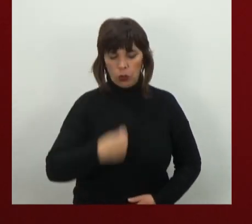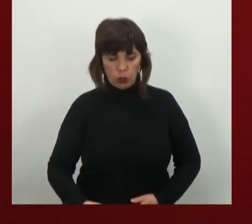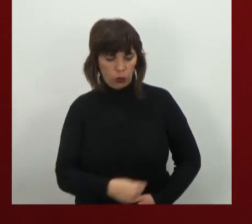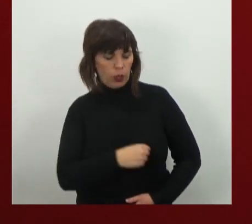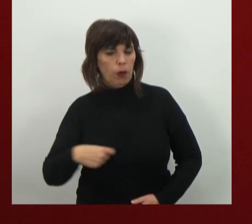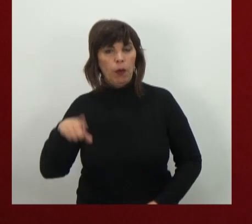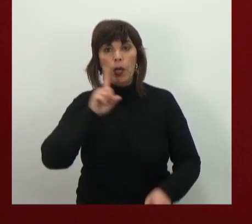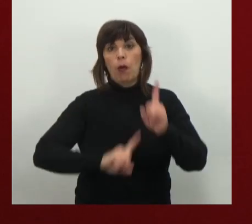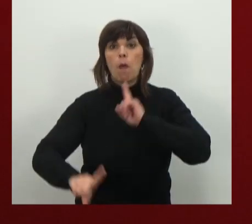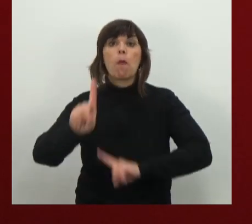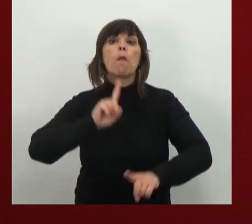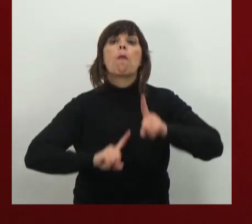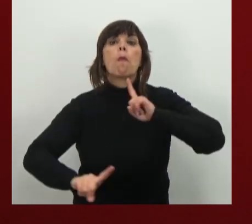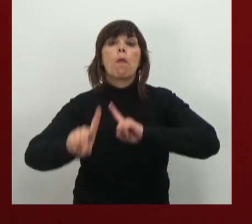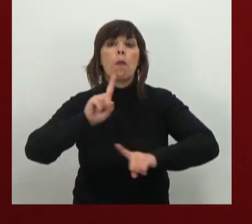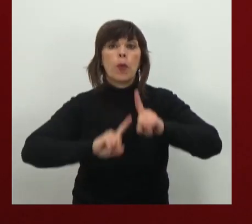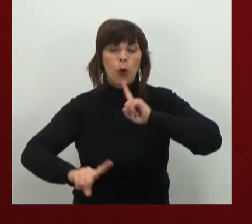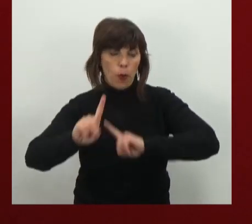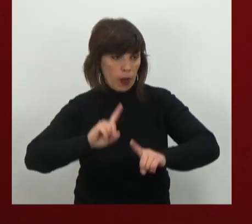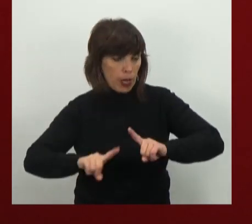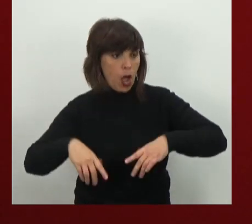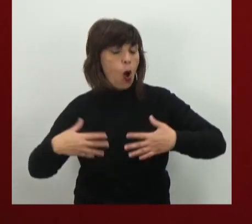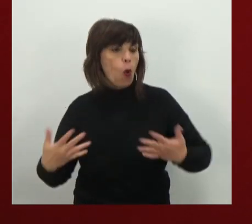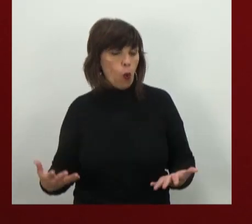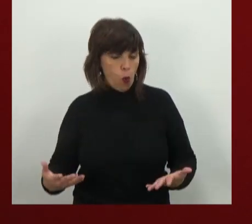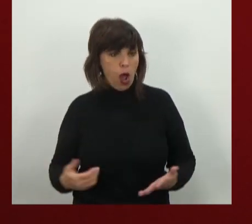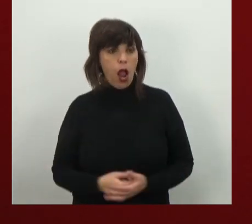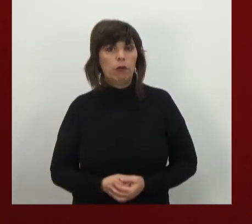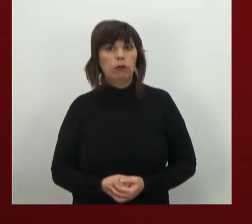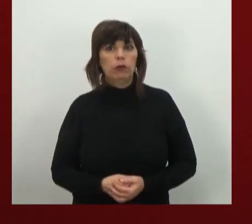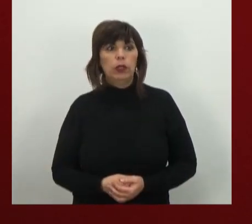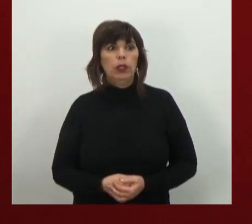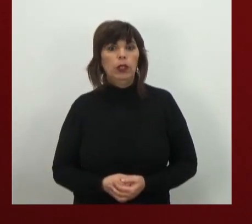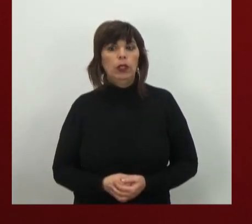con permiso, déjame decirlo, especialmente a pastores y ministros. El problema